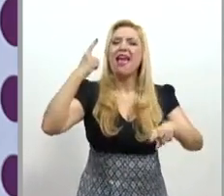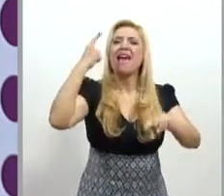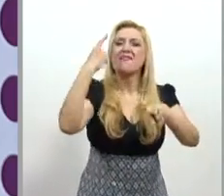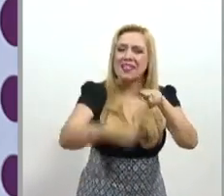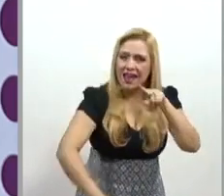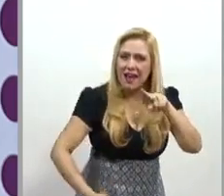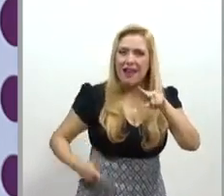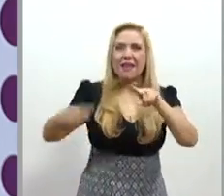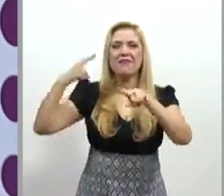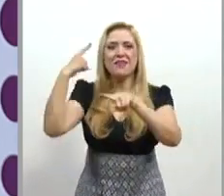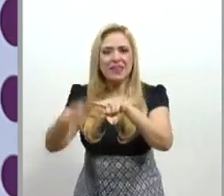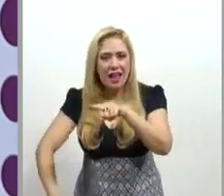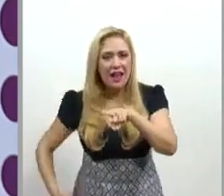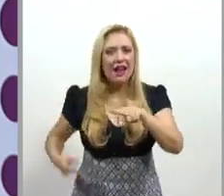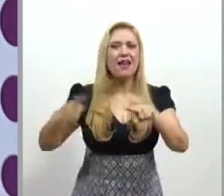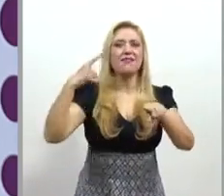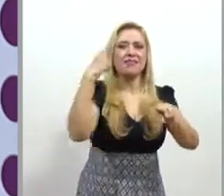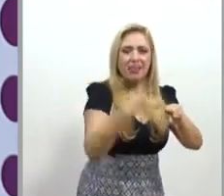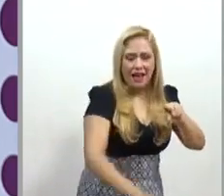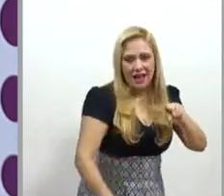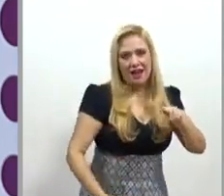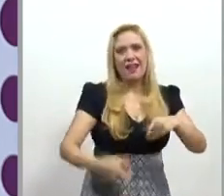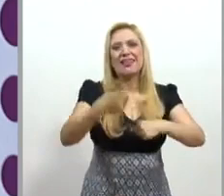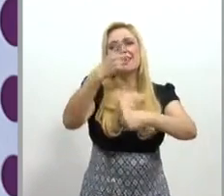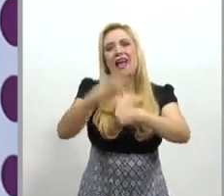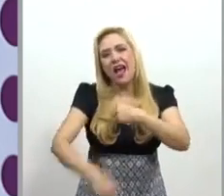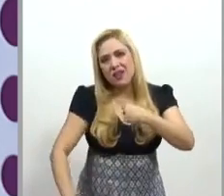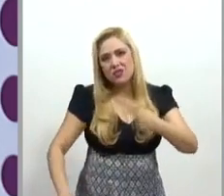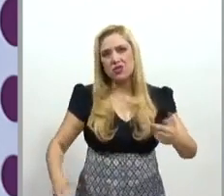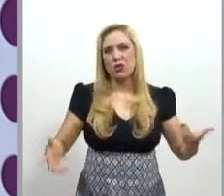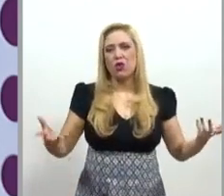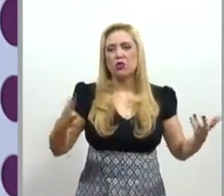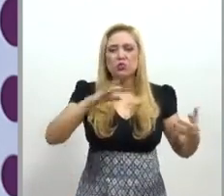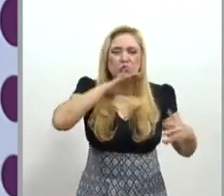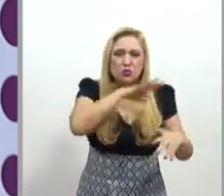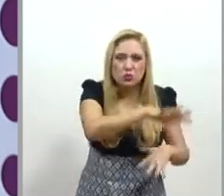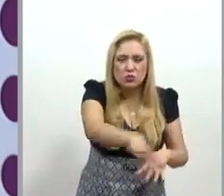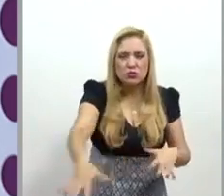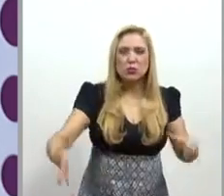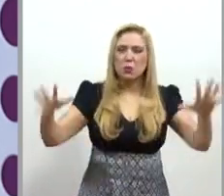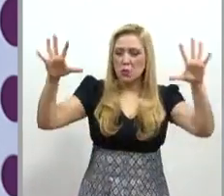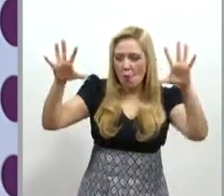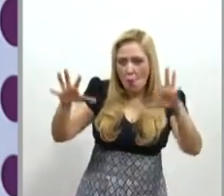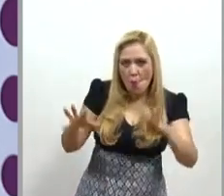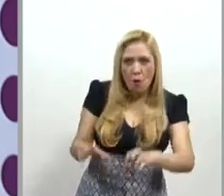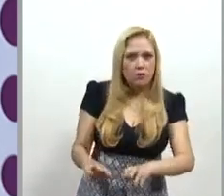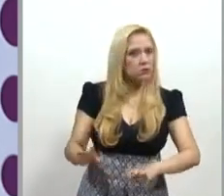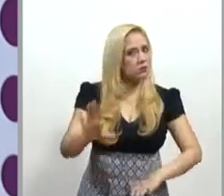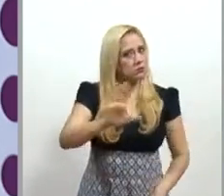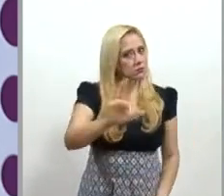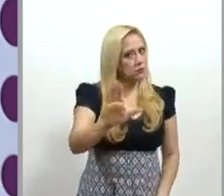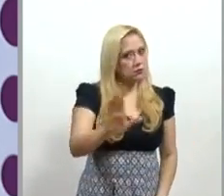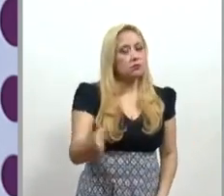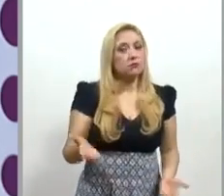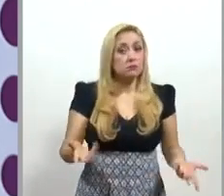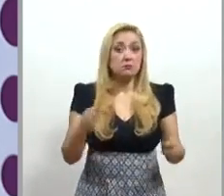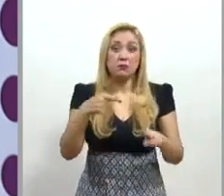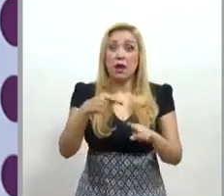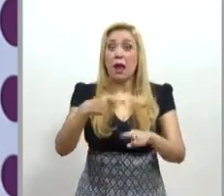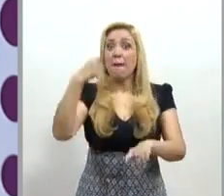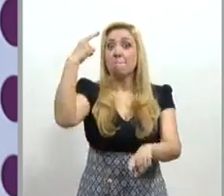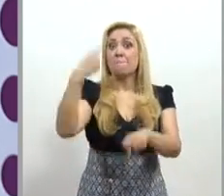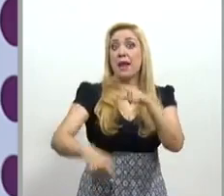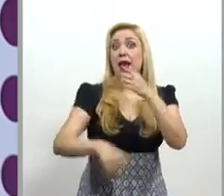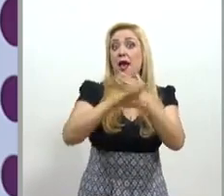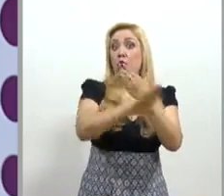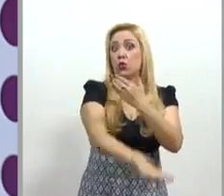los daños ambientales o los desequilibrios ecológicos que puedan darse. Y este principio precautorio me parece que es una piedra